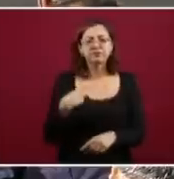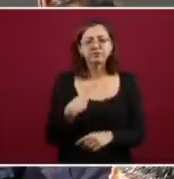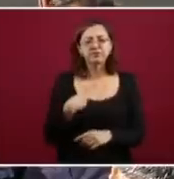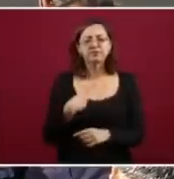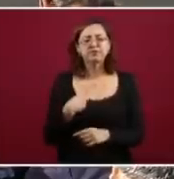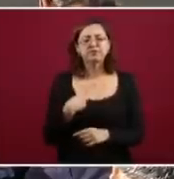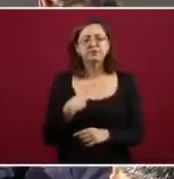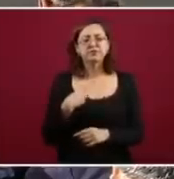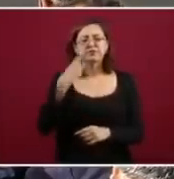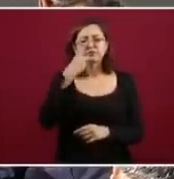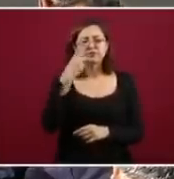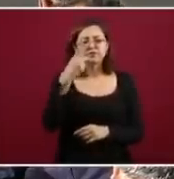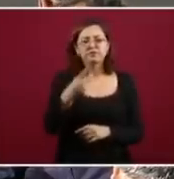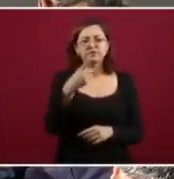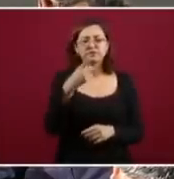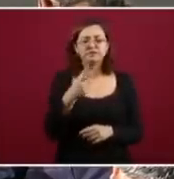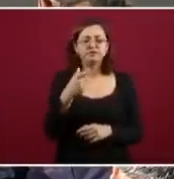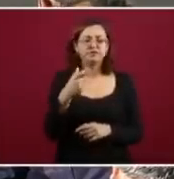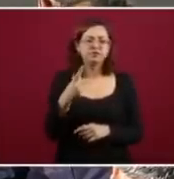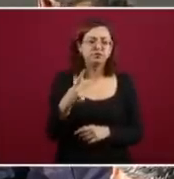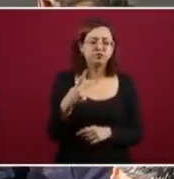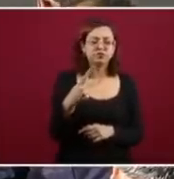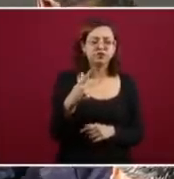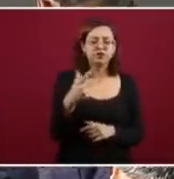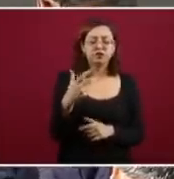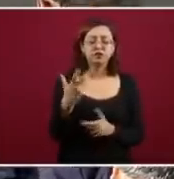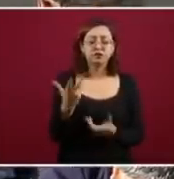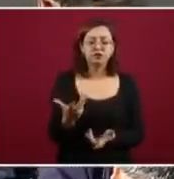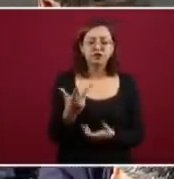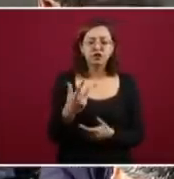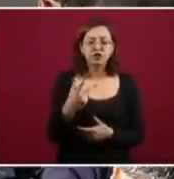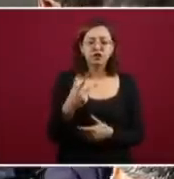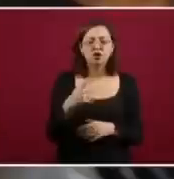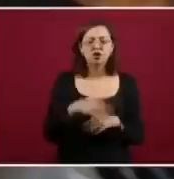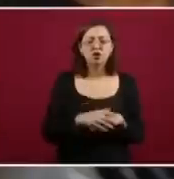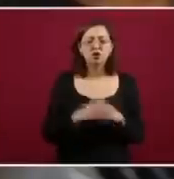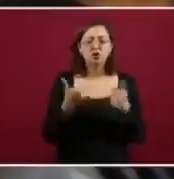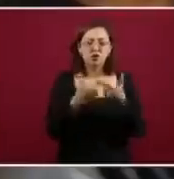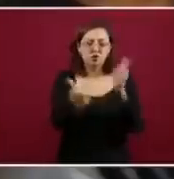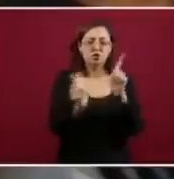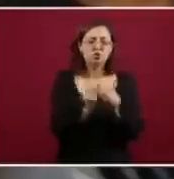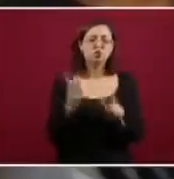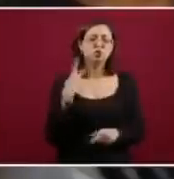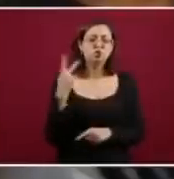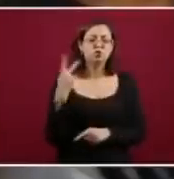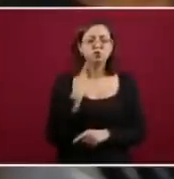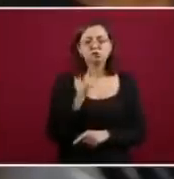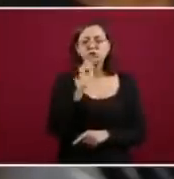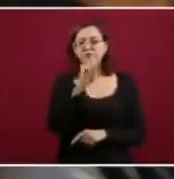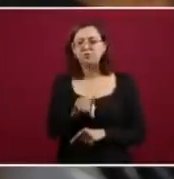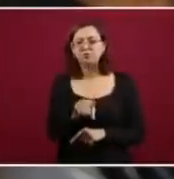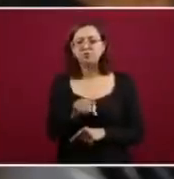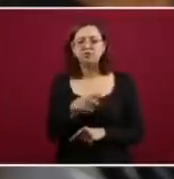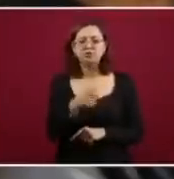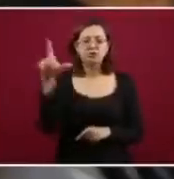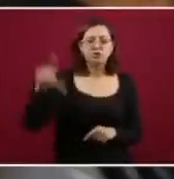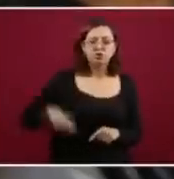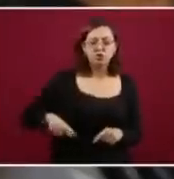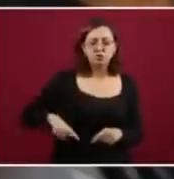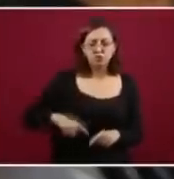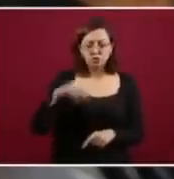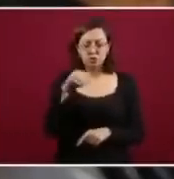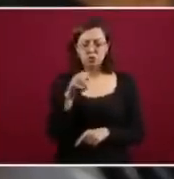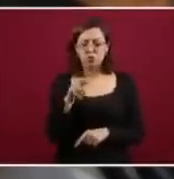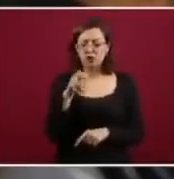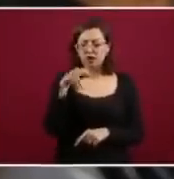es un mismo partido bueno el mismo partido funcionarios de gobiernos de morena